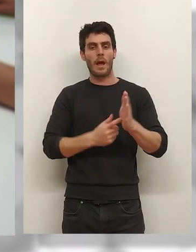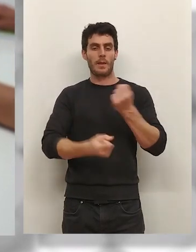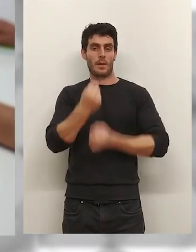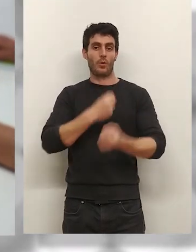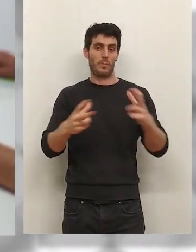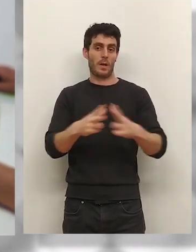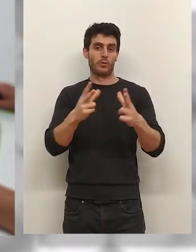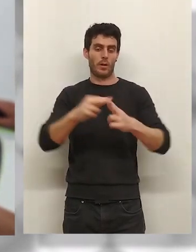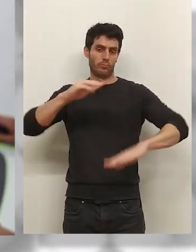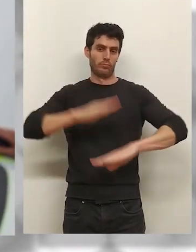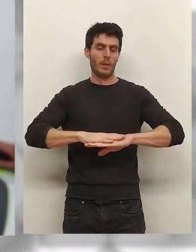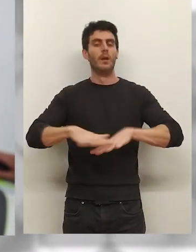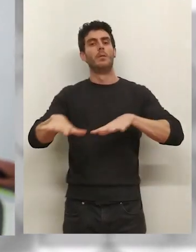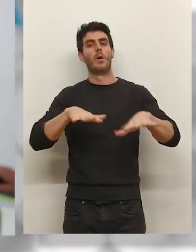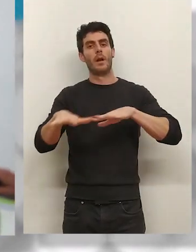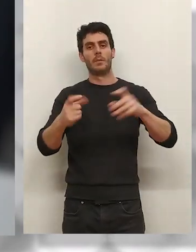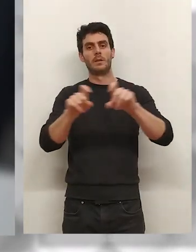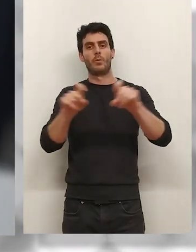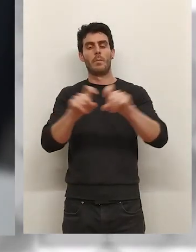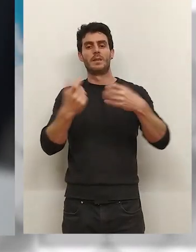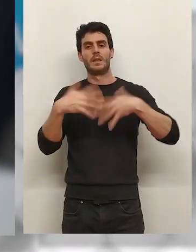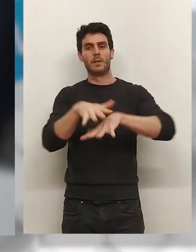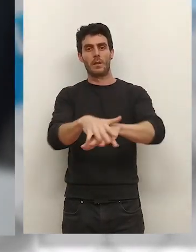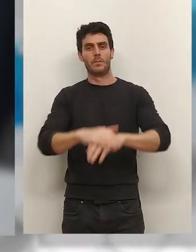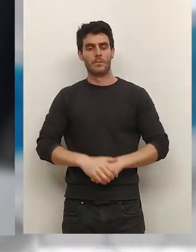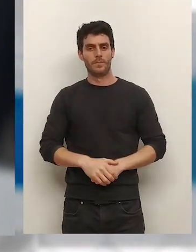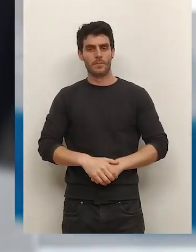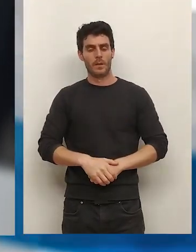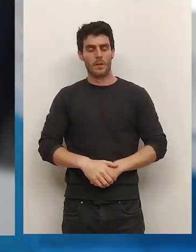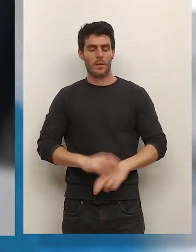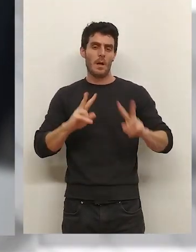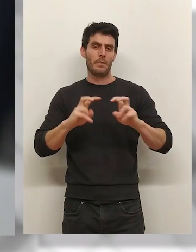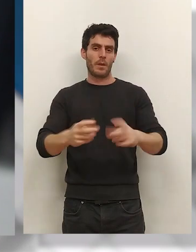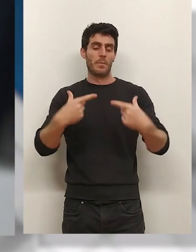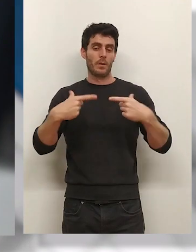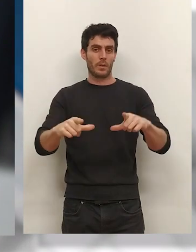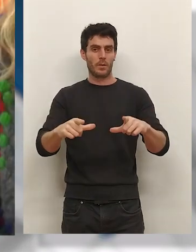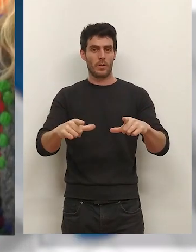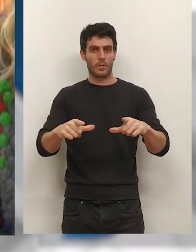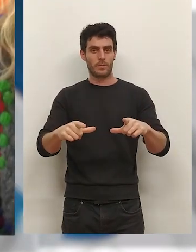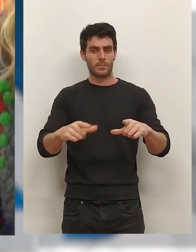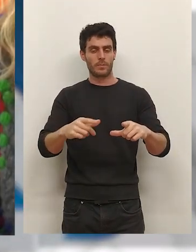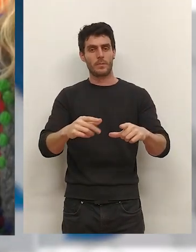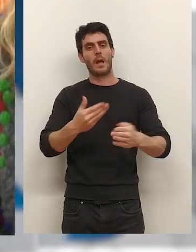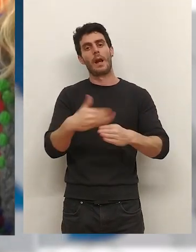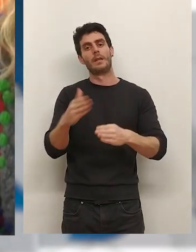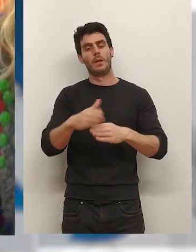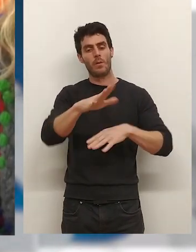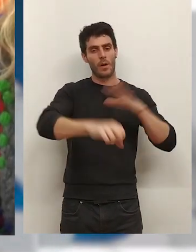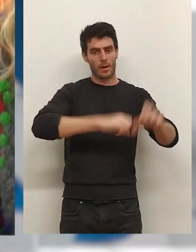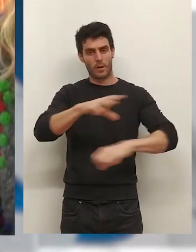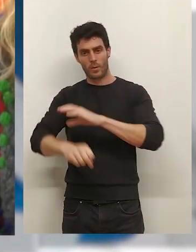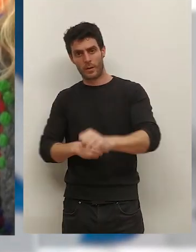ley de economía social, la puesta en marcha de una empresa de inserción. En principio, el sector de recogida de